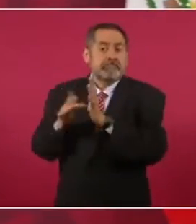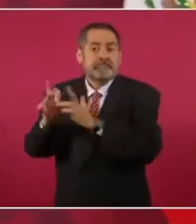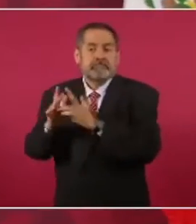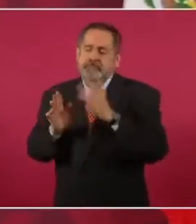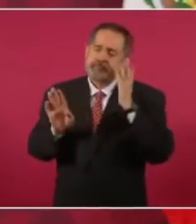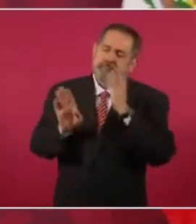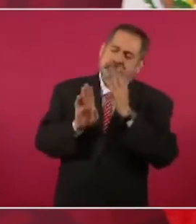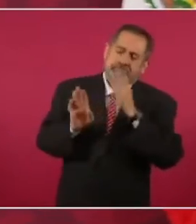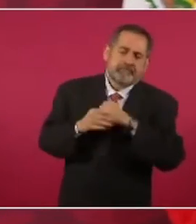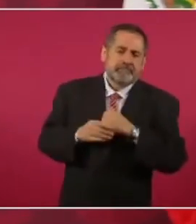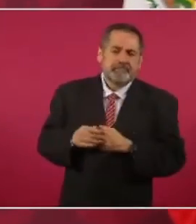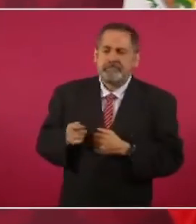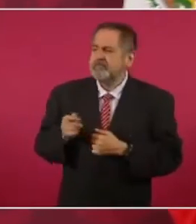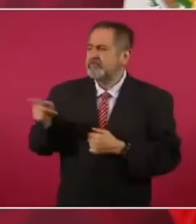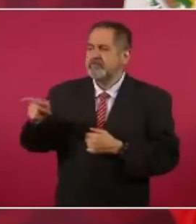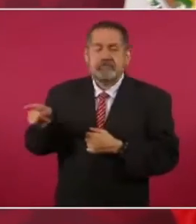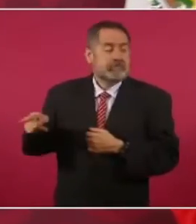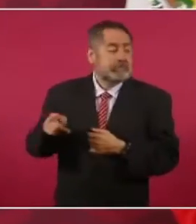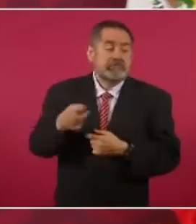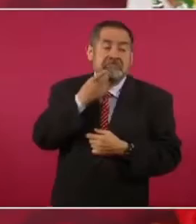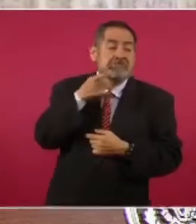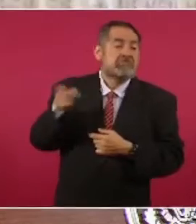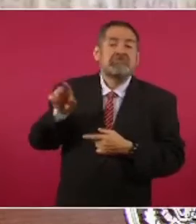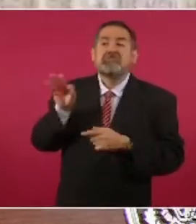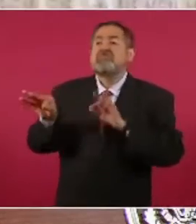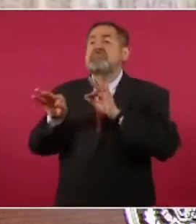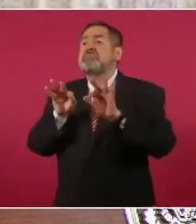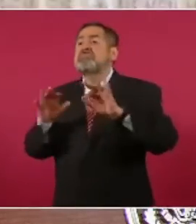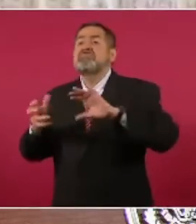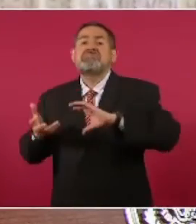le llamaban alborotador del pueblo